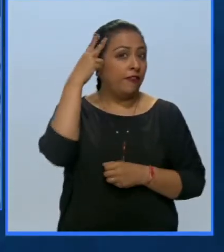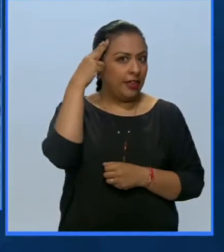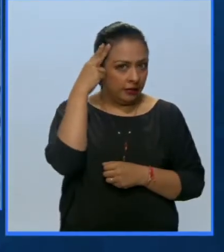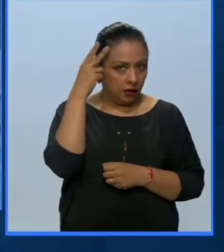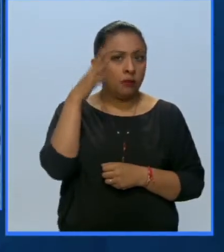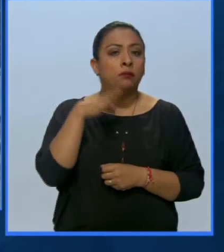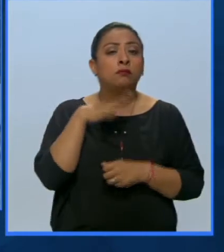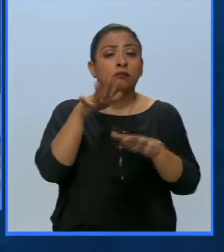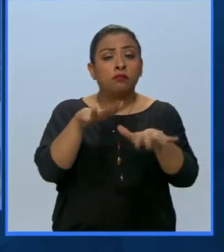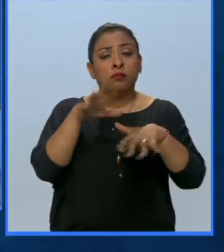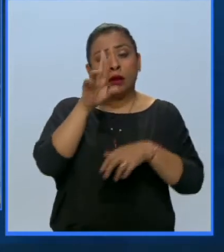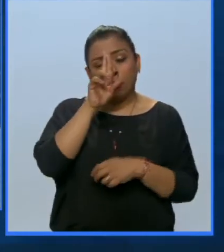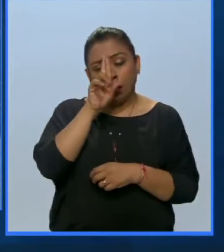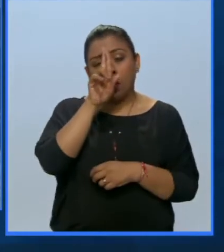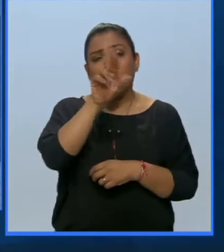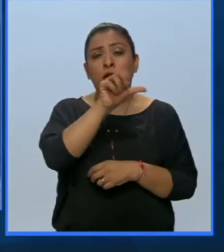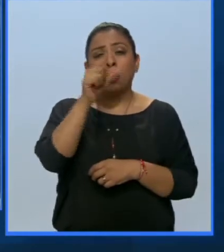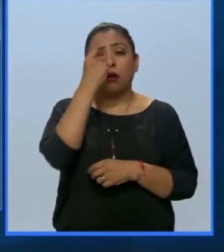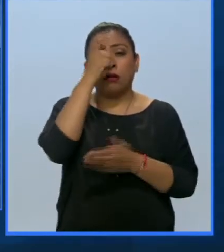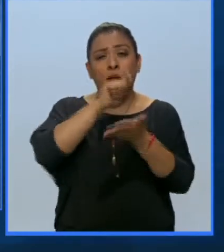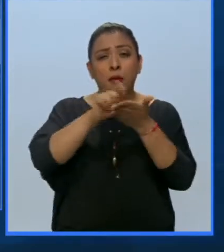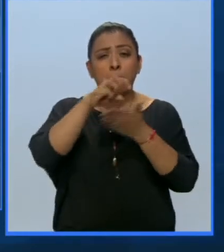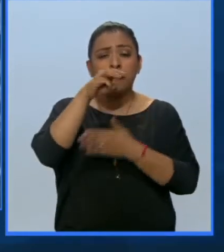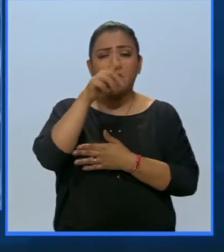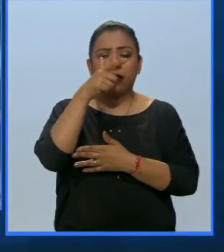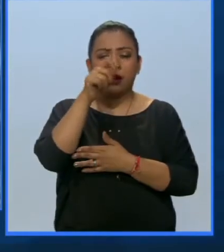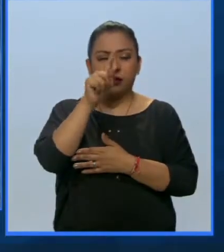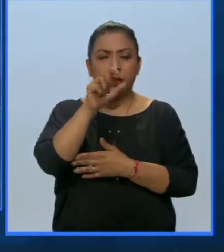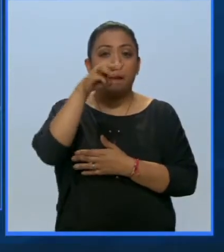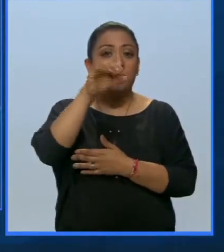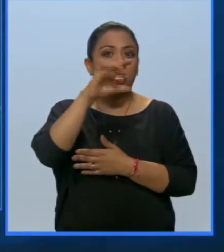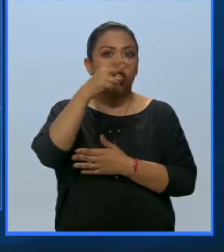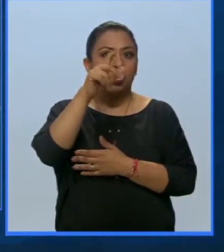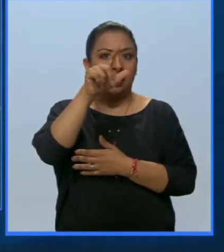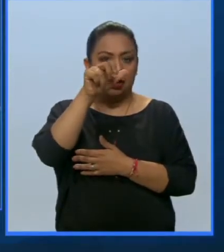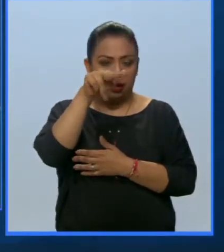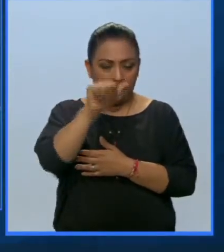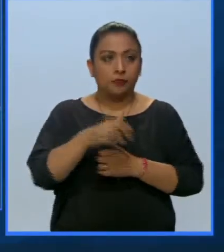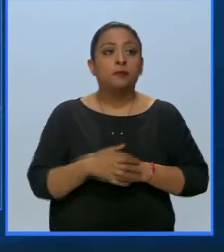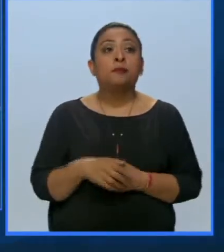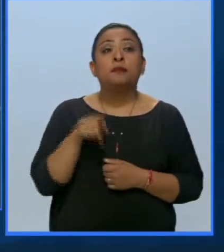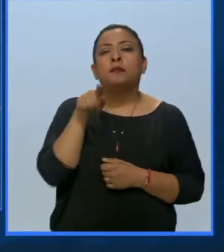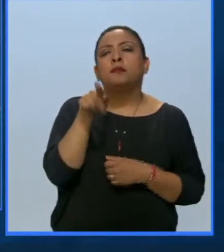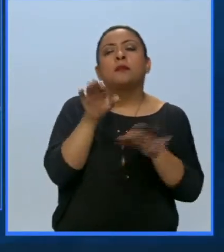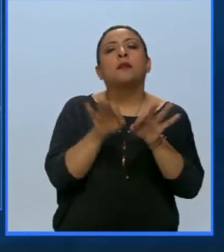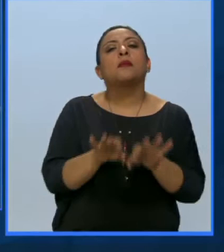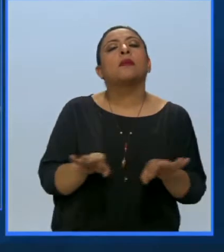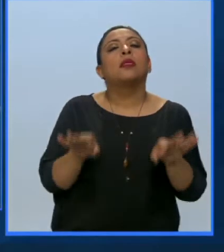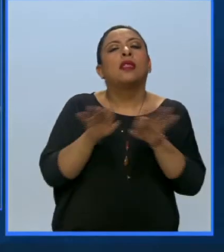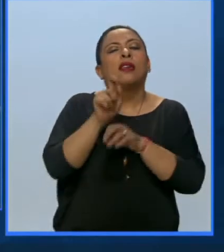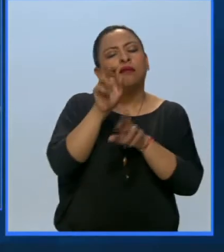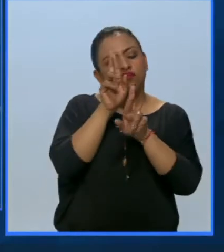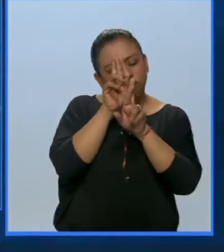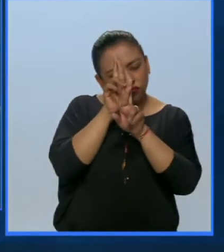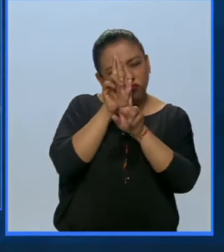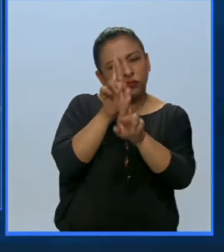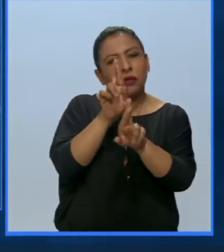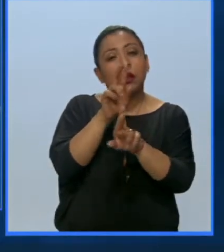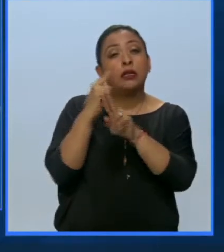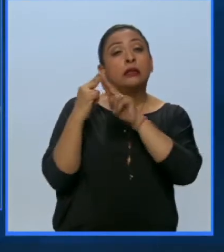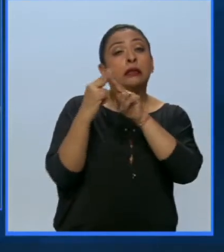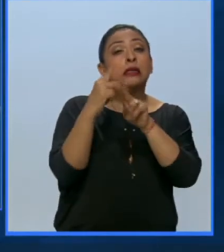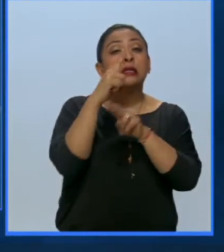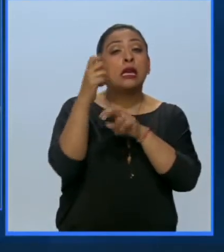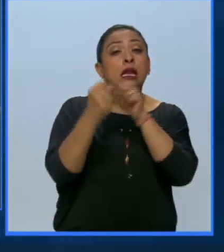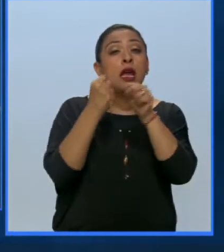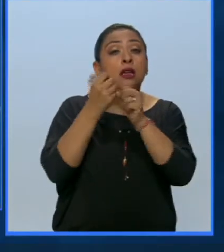llevó a cabo el homenaje a la escritora Margarita Michelena. Este es principalmente un homenaje por el